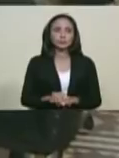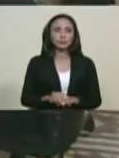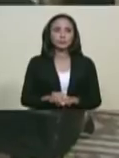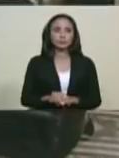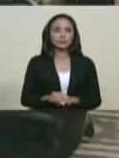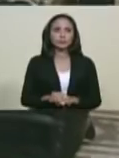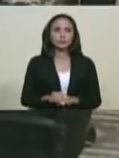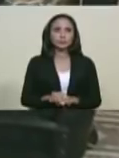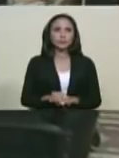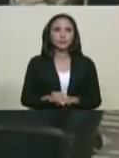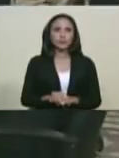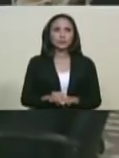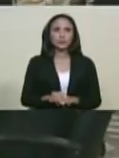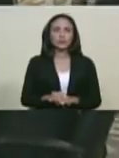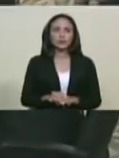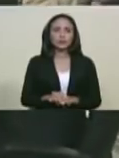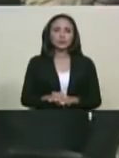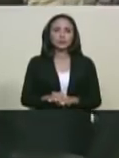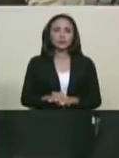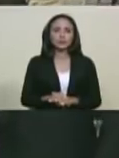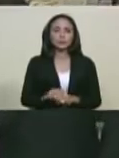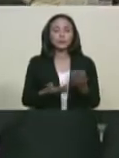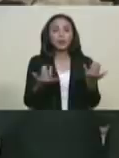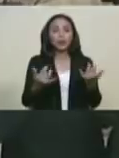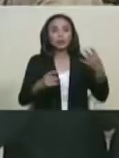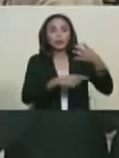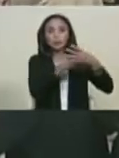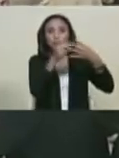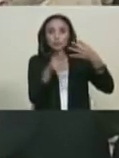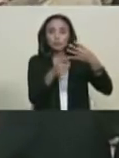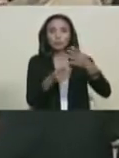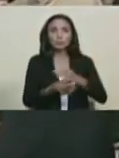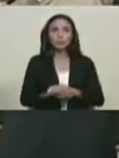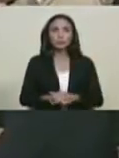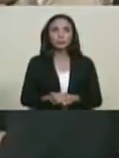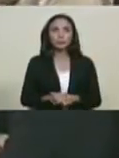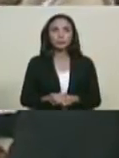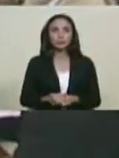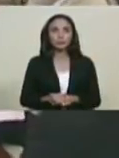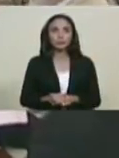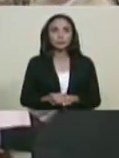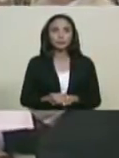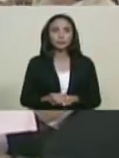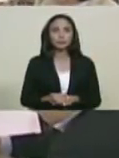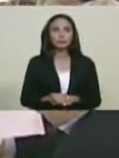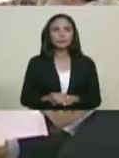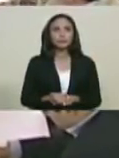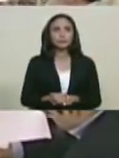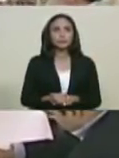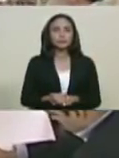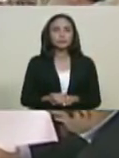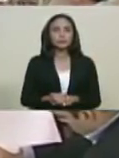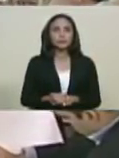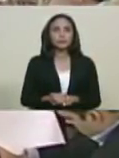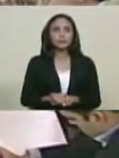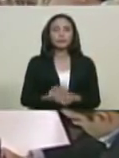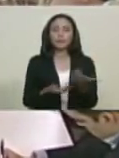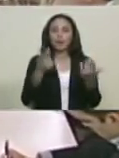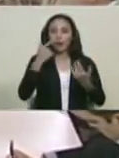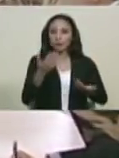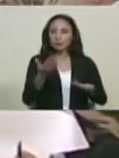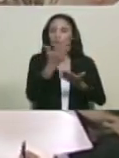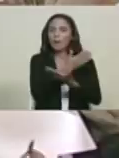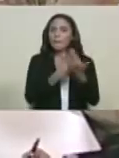cuarto lugar ha venido avanzando señora vicepresidenta compañera del sí